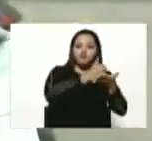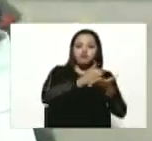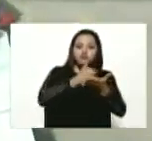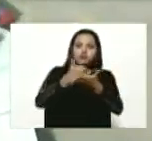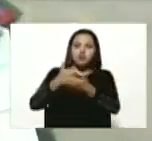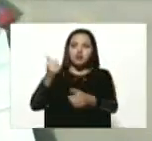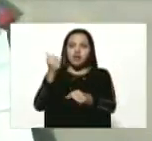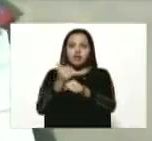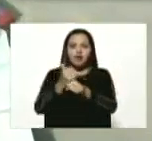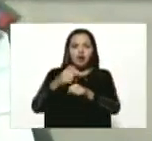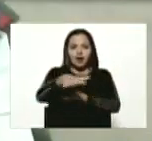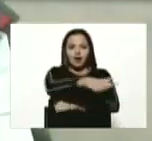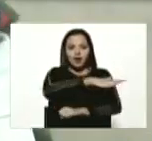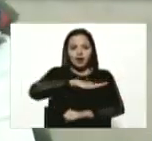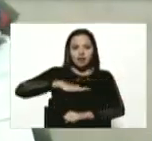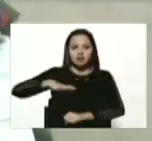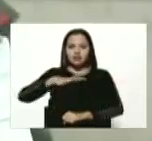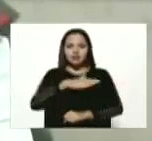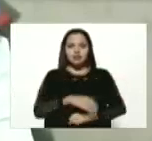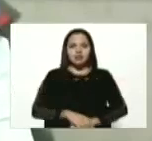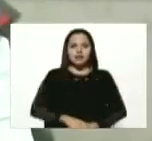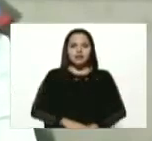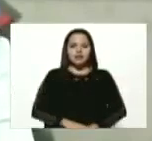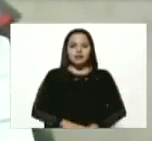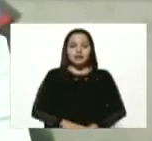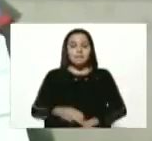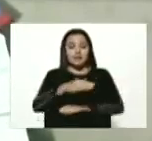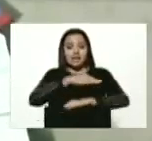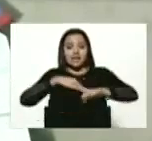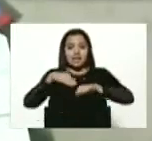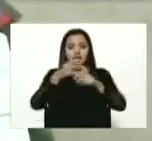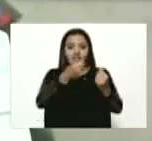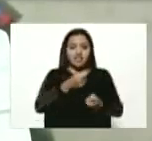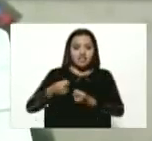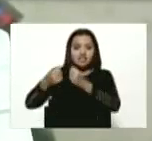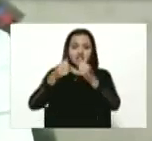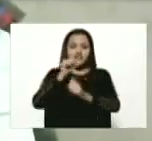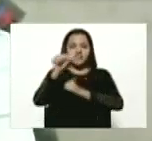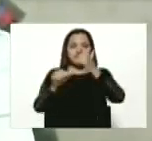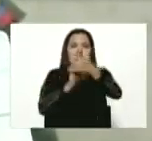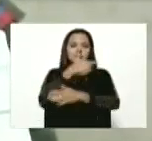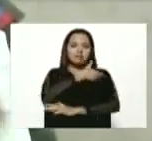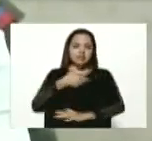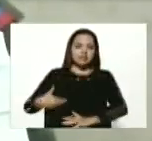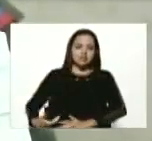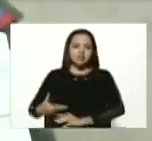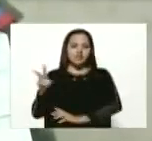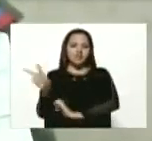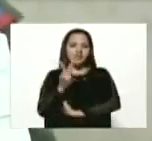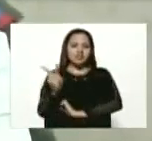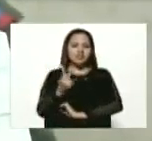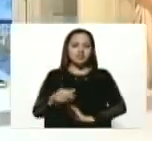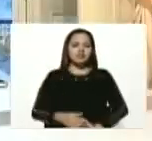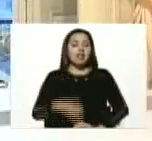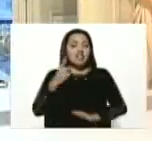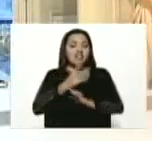campo. Señora ministra de Finanzas y vicepresidenta ejecutiva, ¿no?